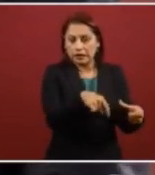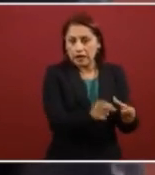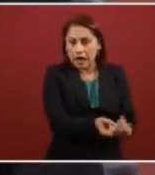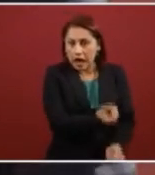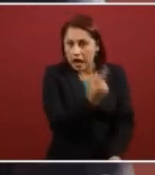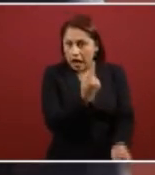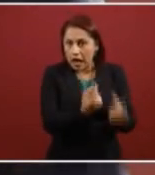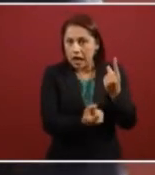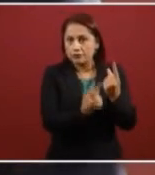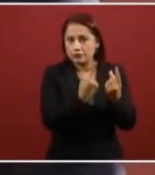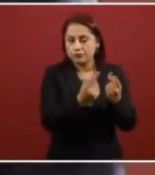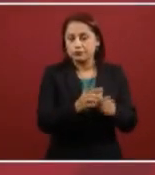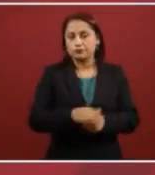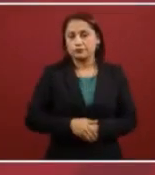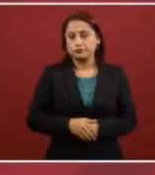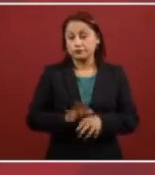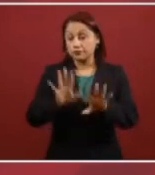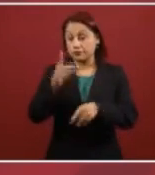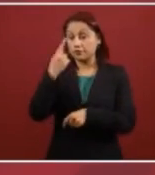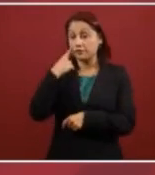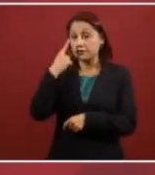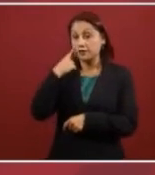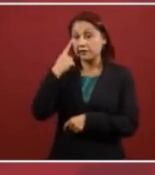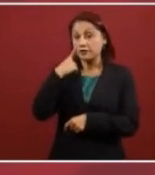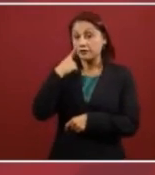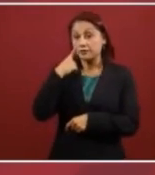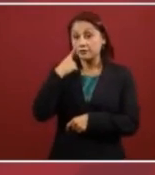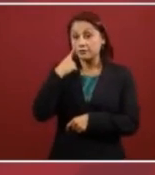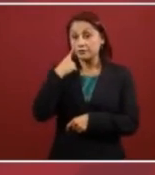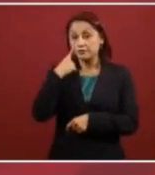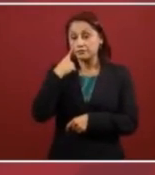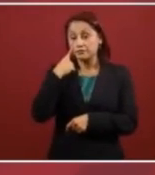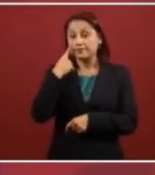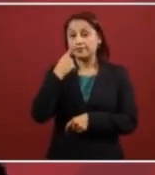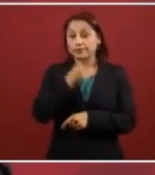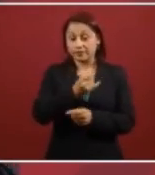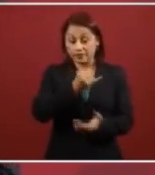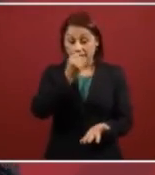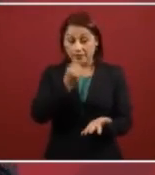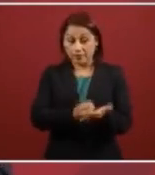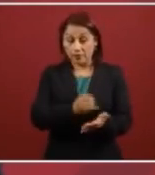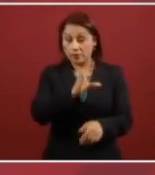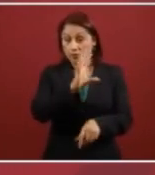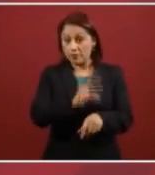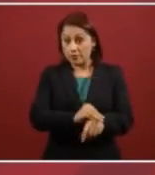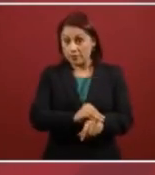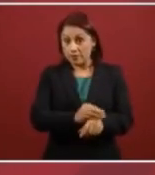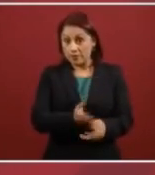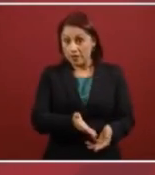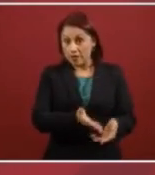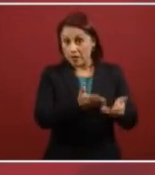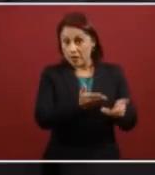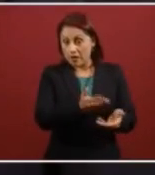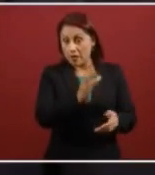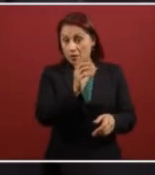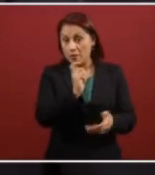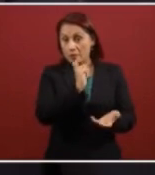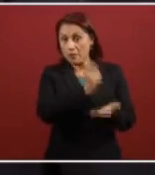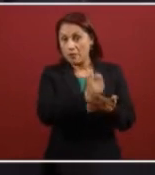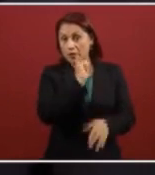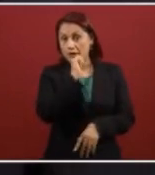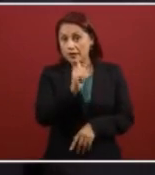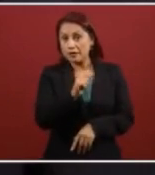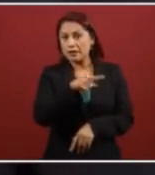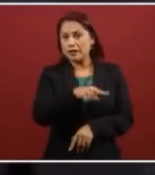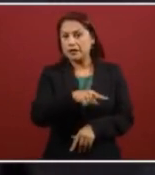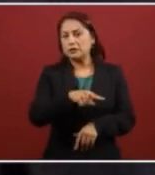en otras partes, in other places, this would podría be, ser motivo de un escándalo, would be the motive for a scandal. De